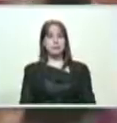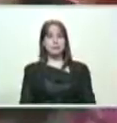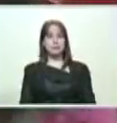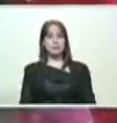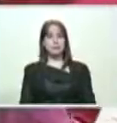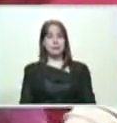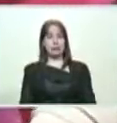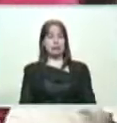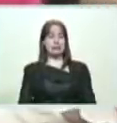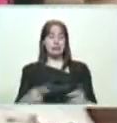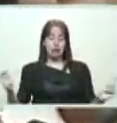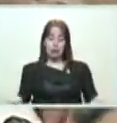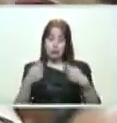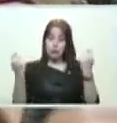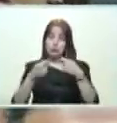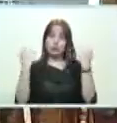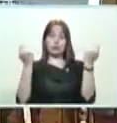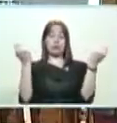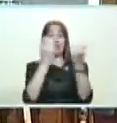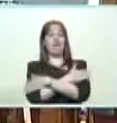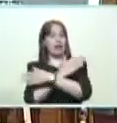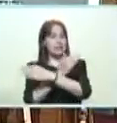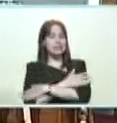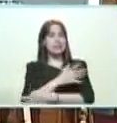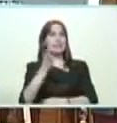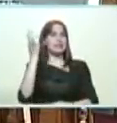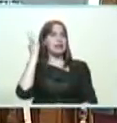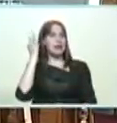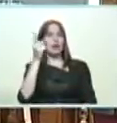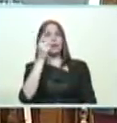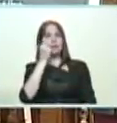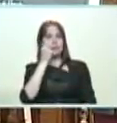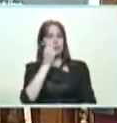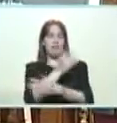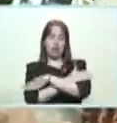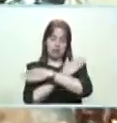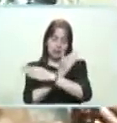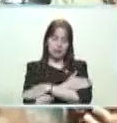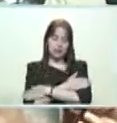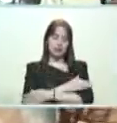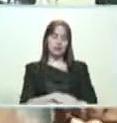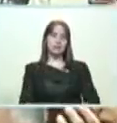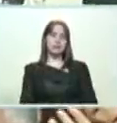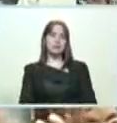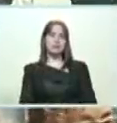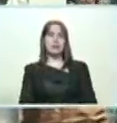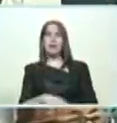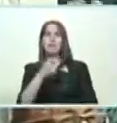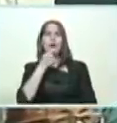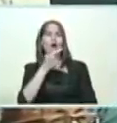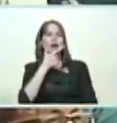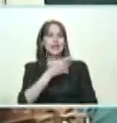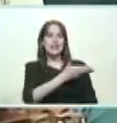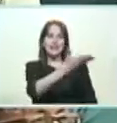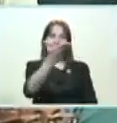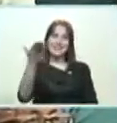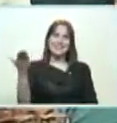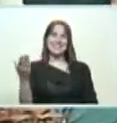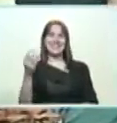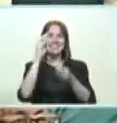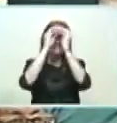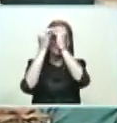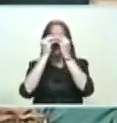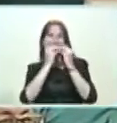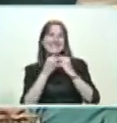Una proeza. La felicito, muchacha. Los felicito, muchacha. Están bien bonitos y bien bonitas, bien